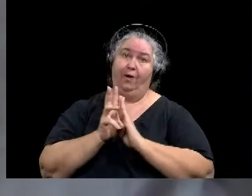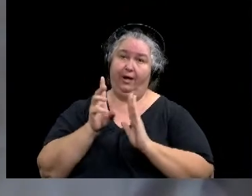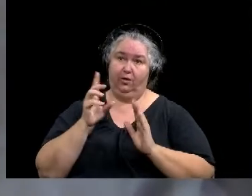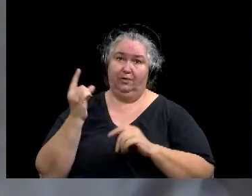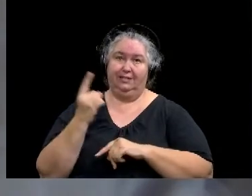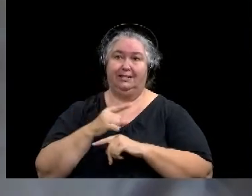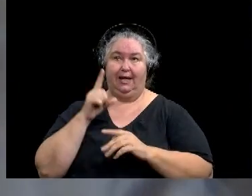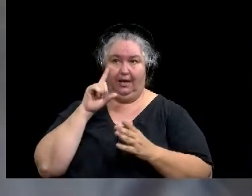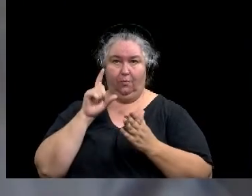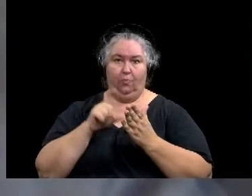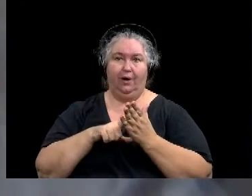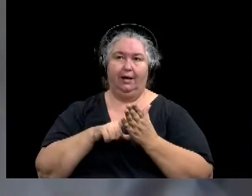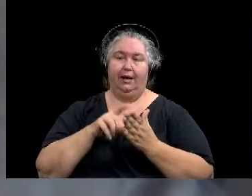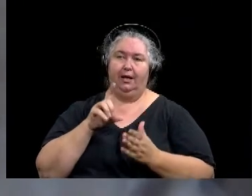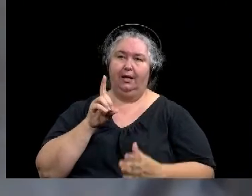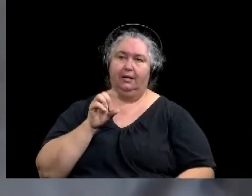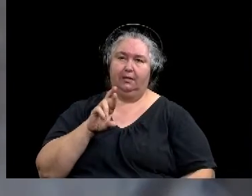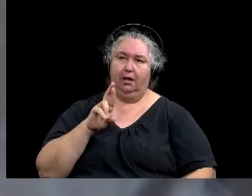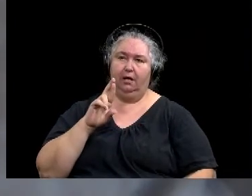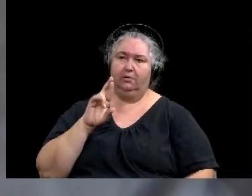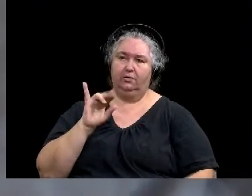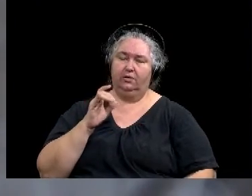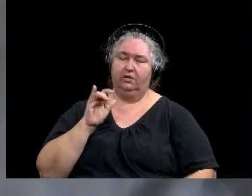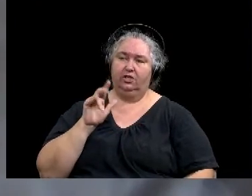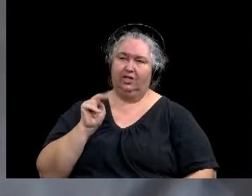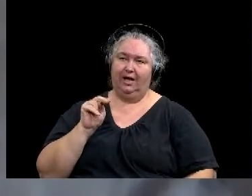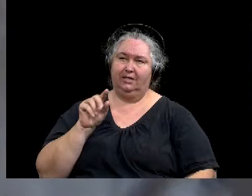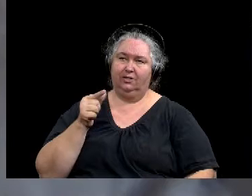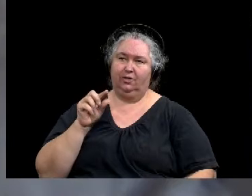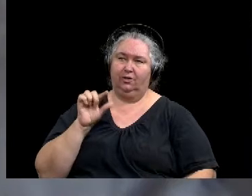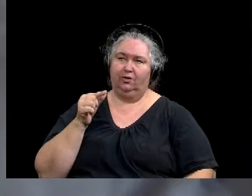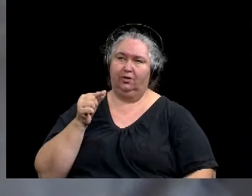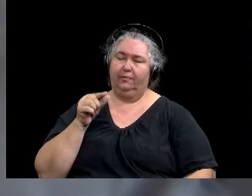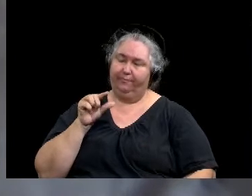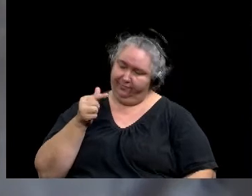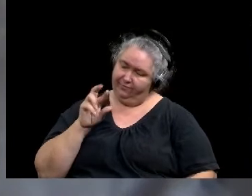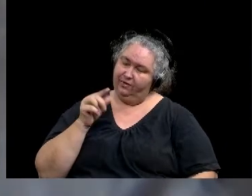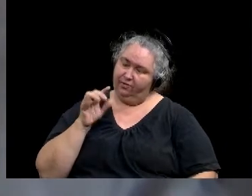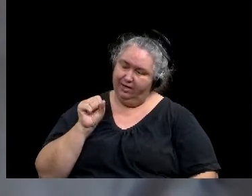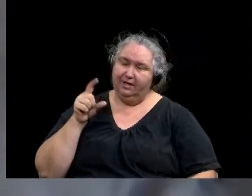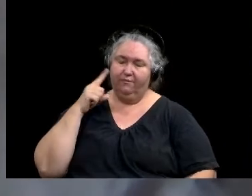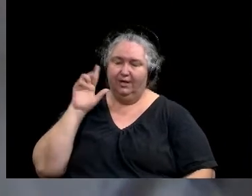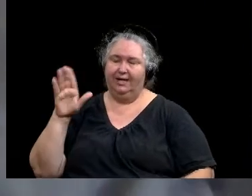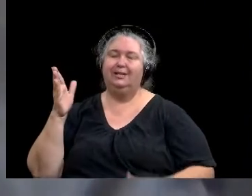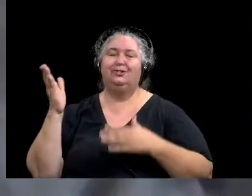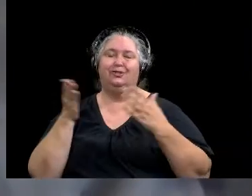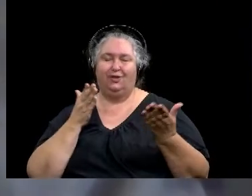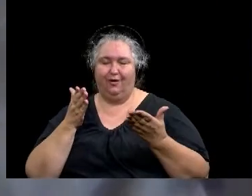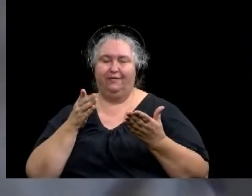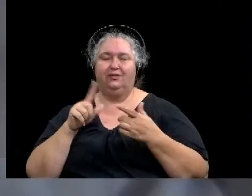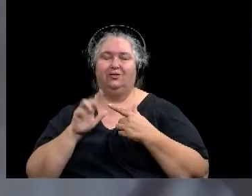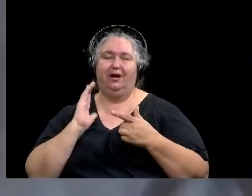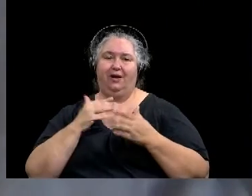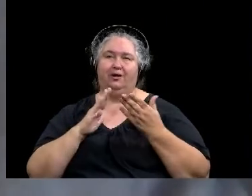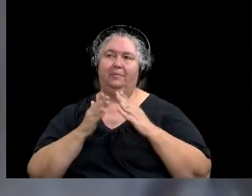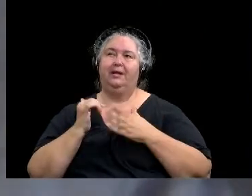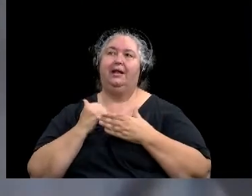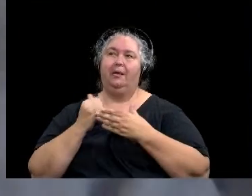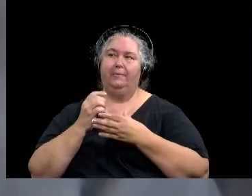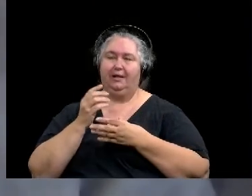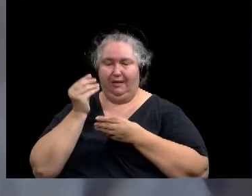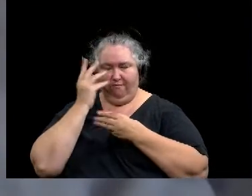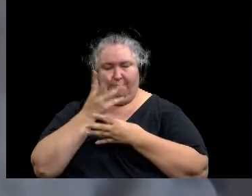hueco dos fueron reconocidos del doctor jack team kritz el servicio a nuestra comunidad y dar la